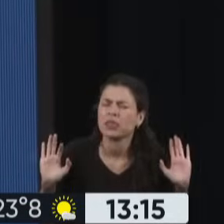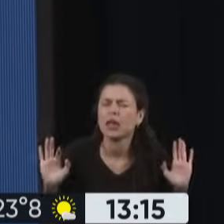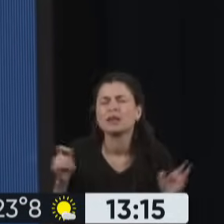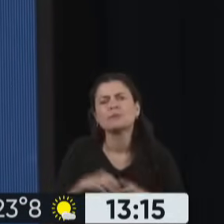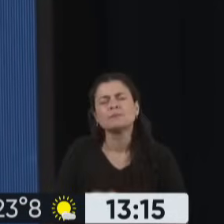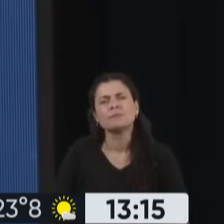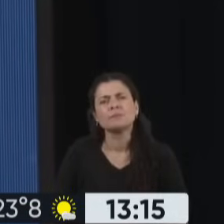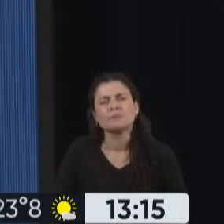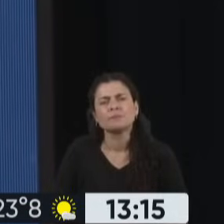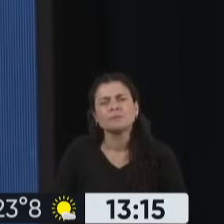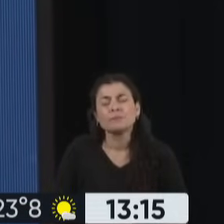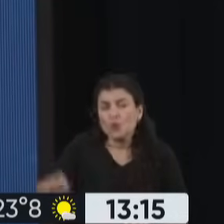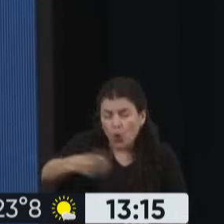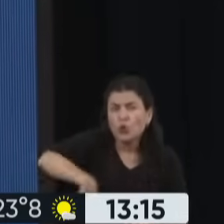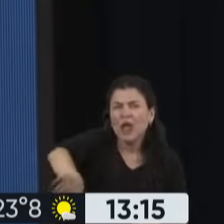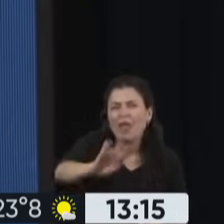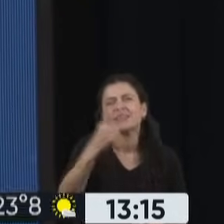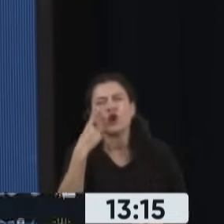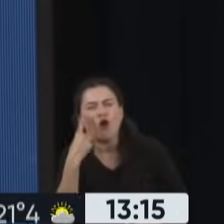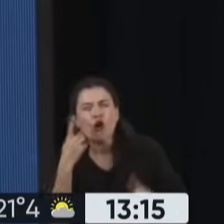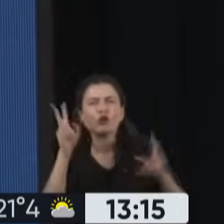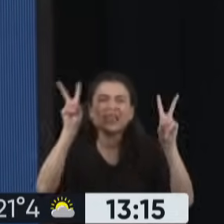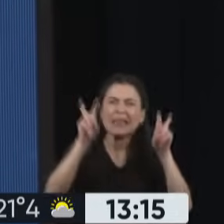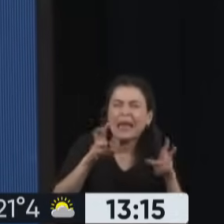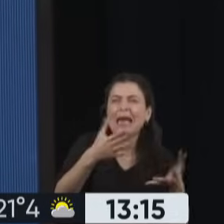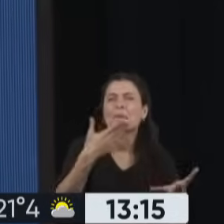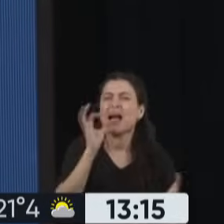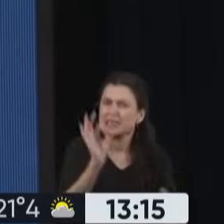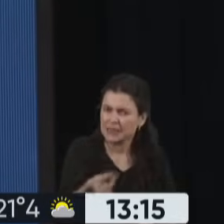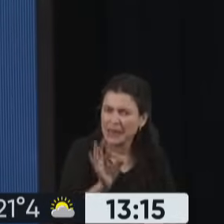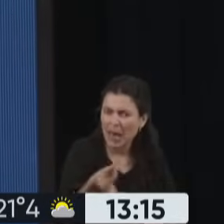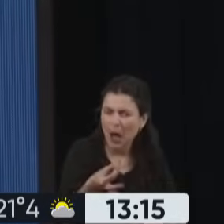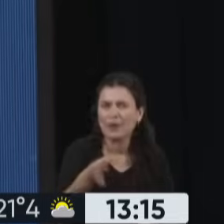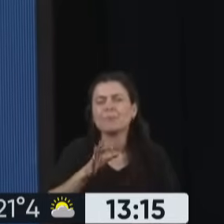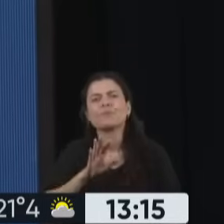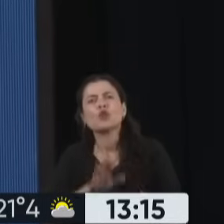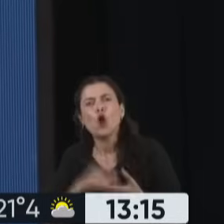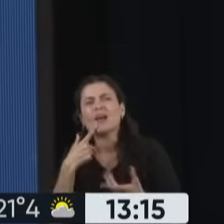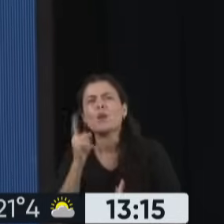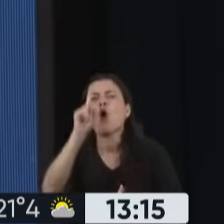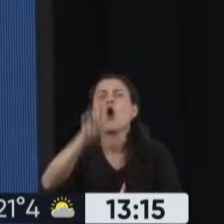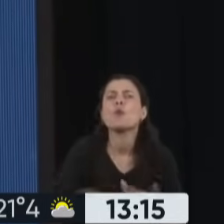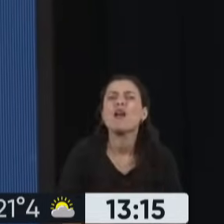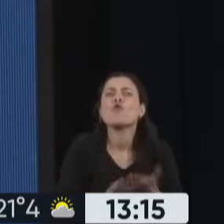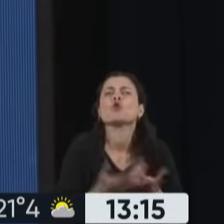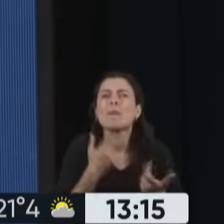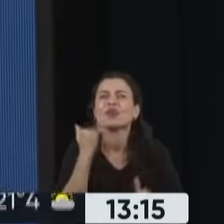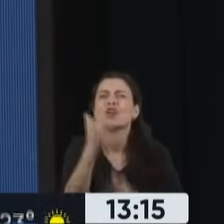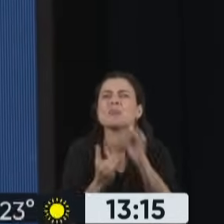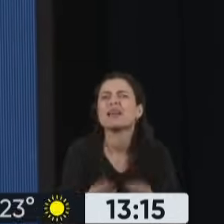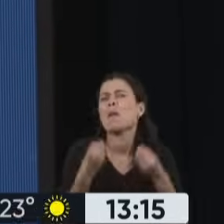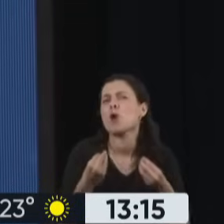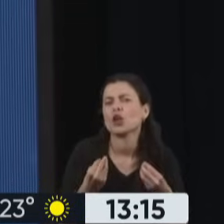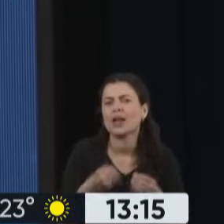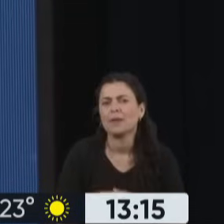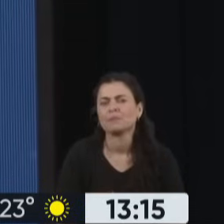digamos, familiarizados con los microfundamentos, lo que van a ver es